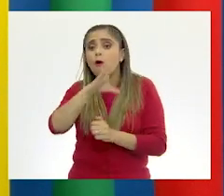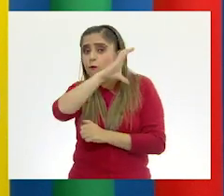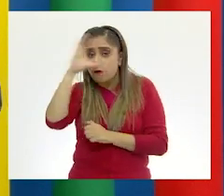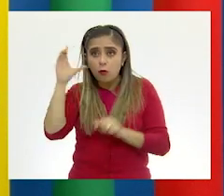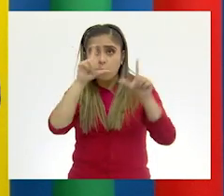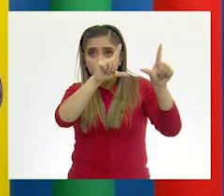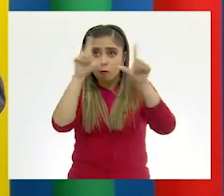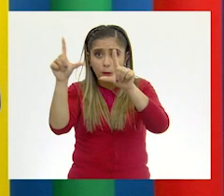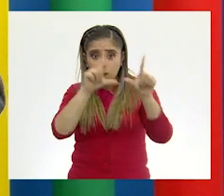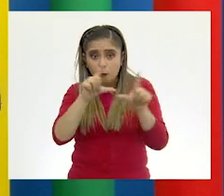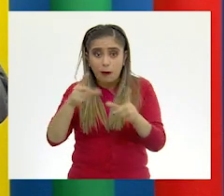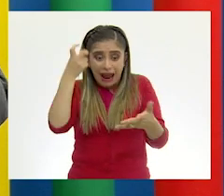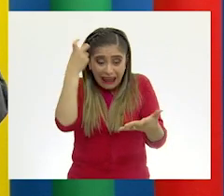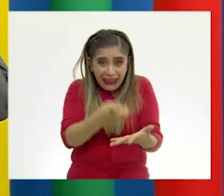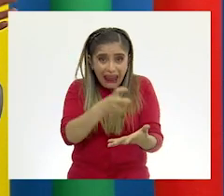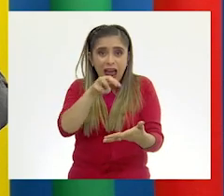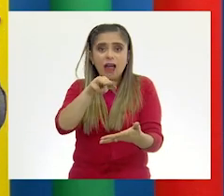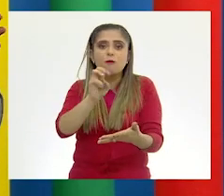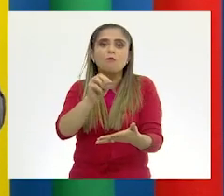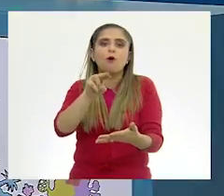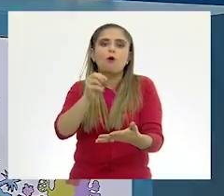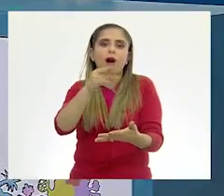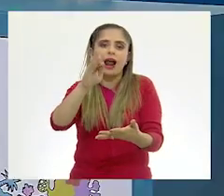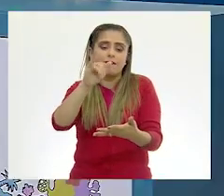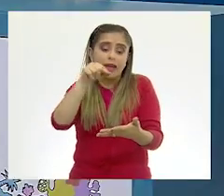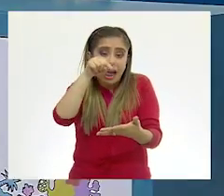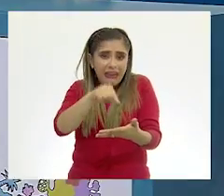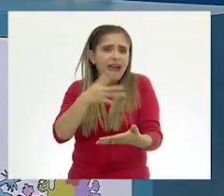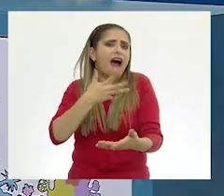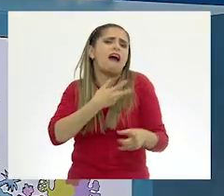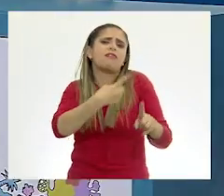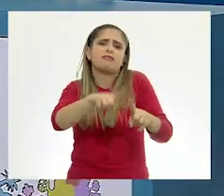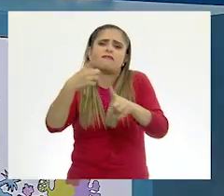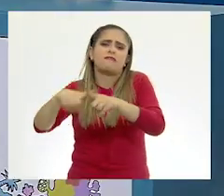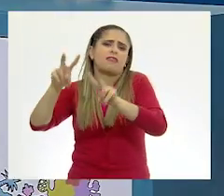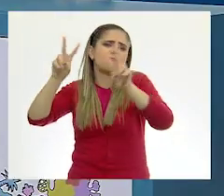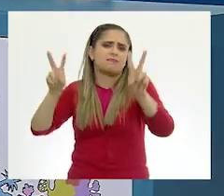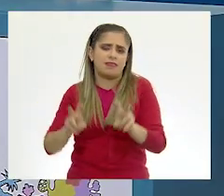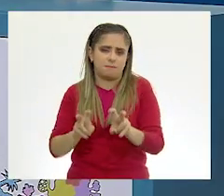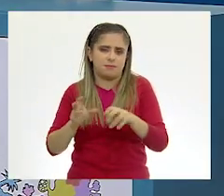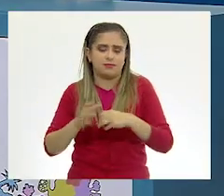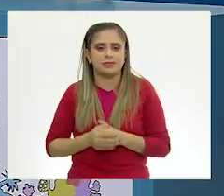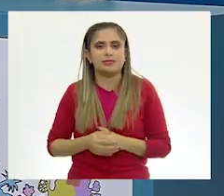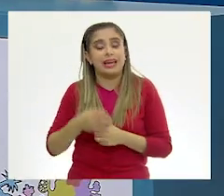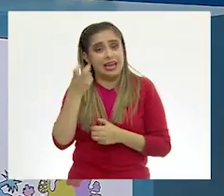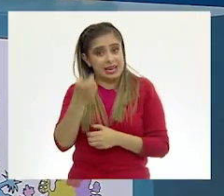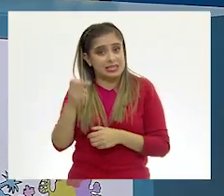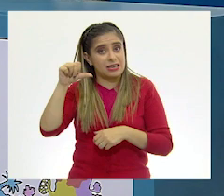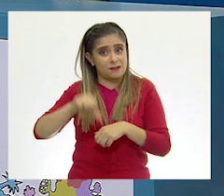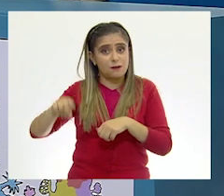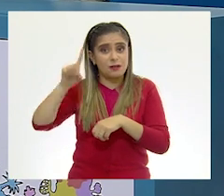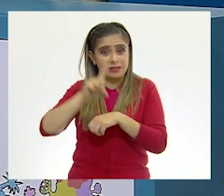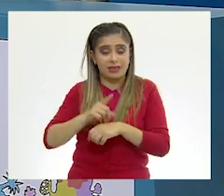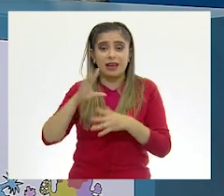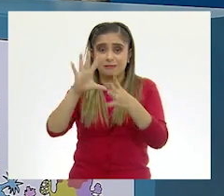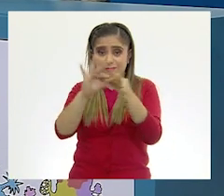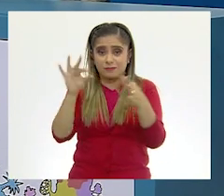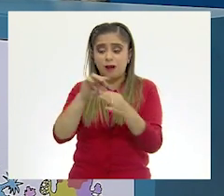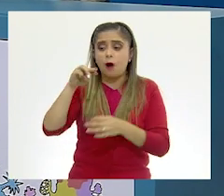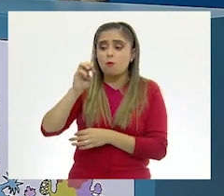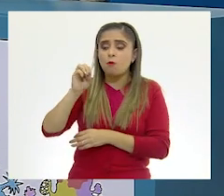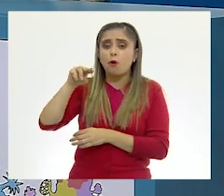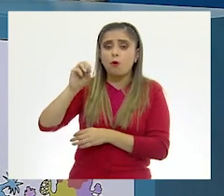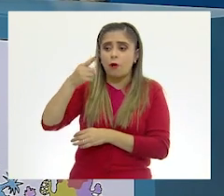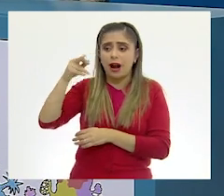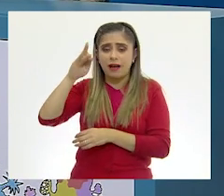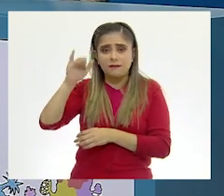monografía sin importar el tema del que trate. Muy bien. Niños y niñas, el día de hoy vimos una monografía y sus